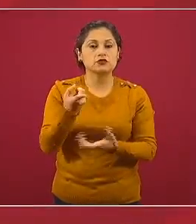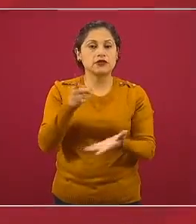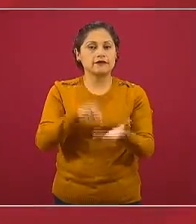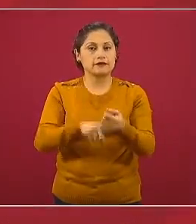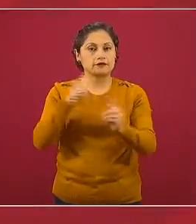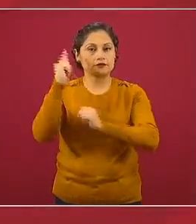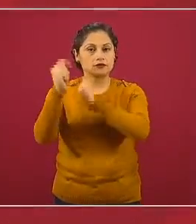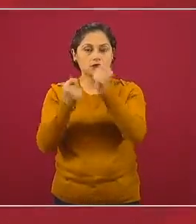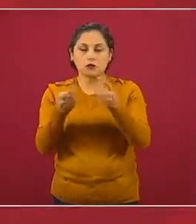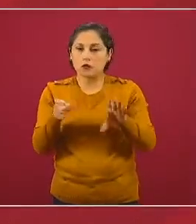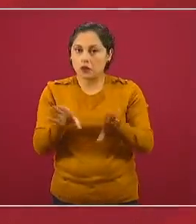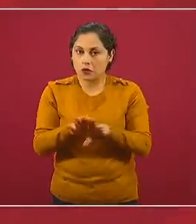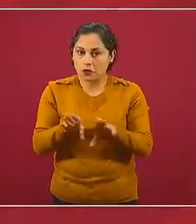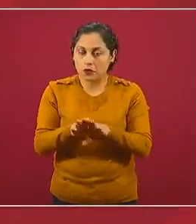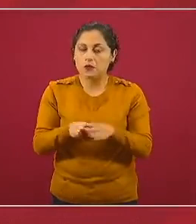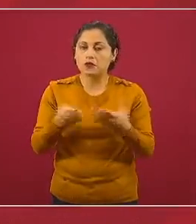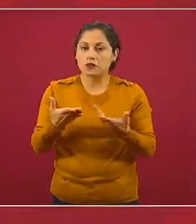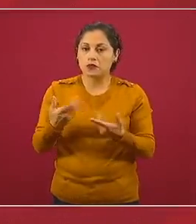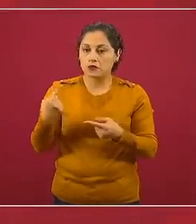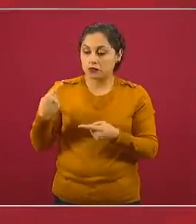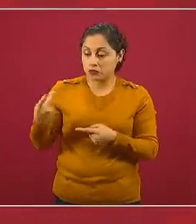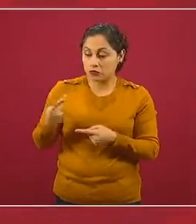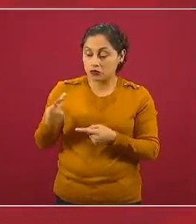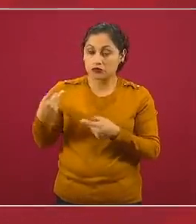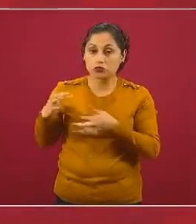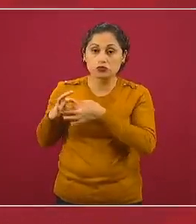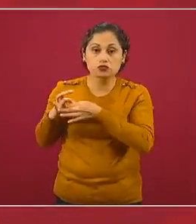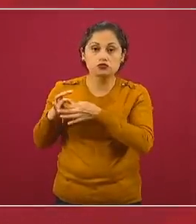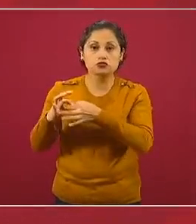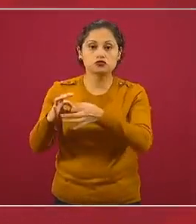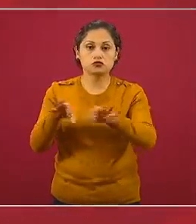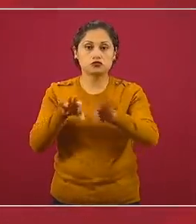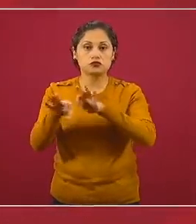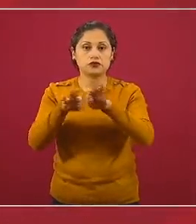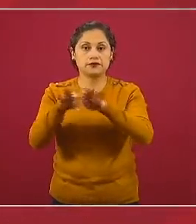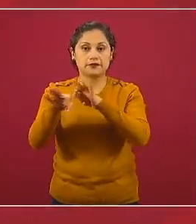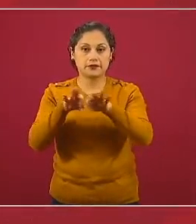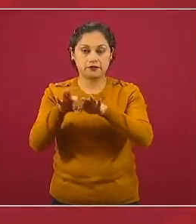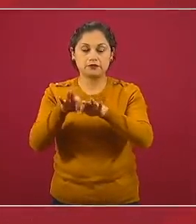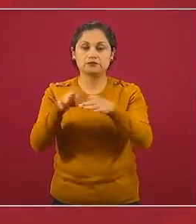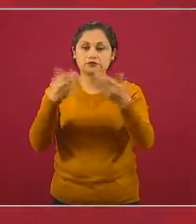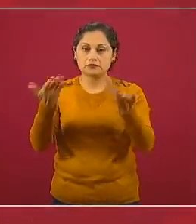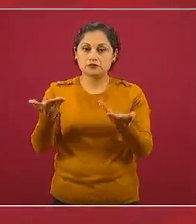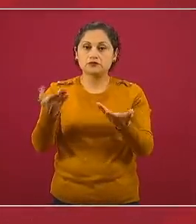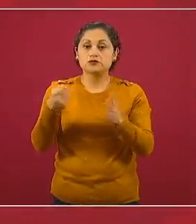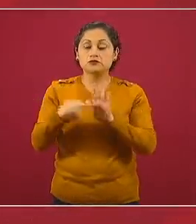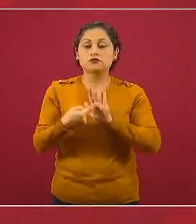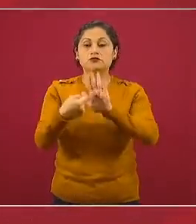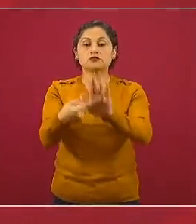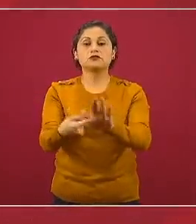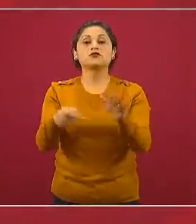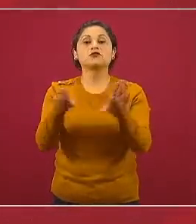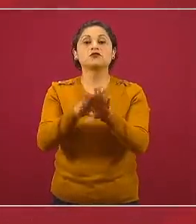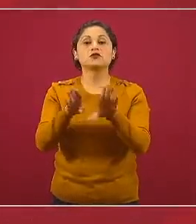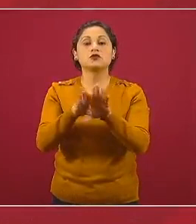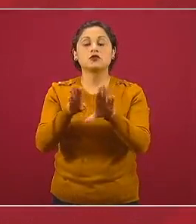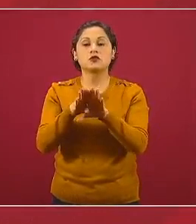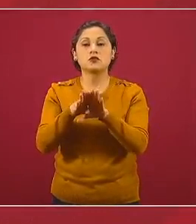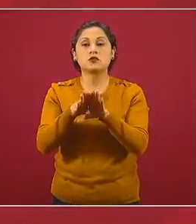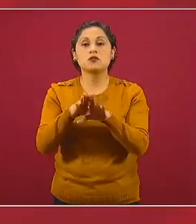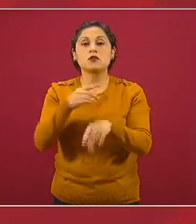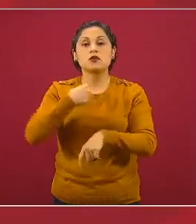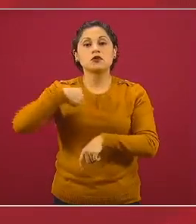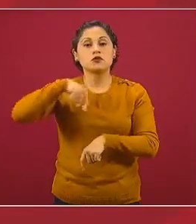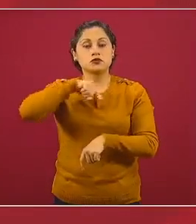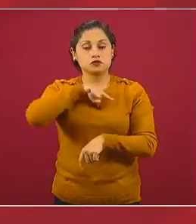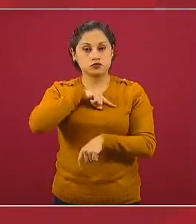Y comentaremos justo este trabajo coordinado, cómo nos ha permitido tener una contribución muy valiosa de la disciplina del